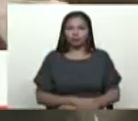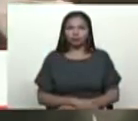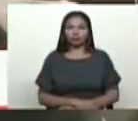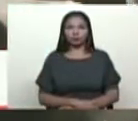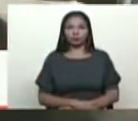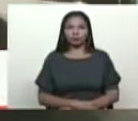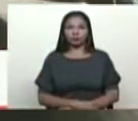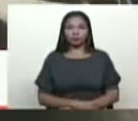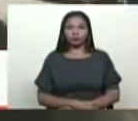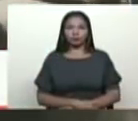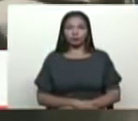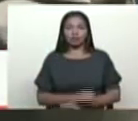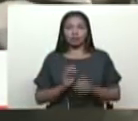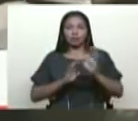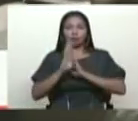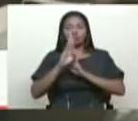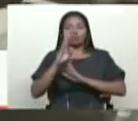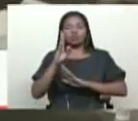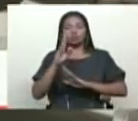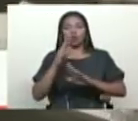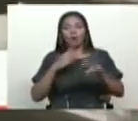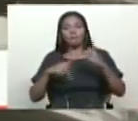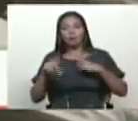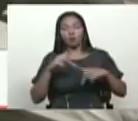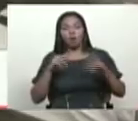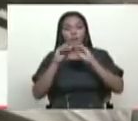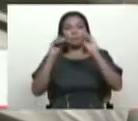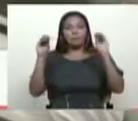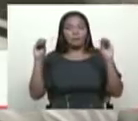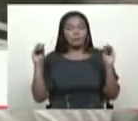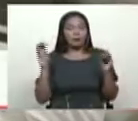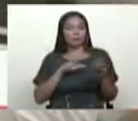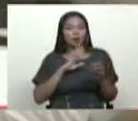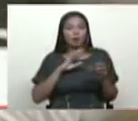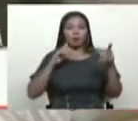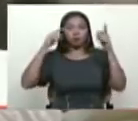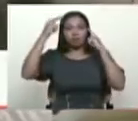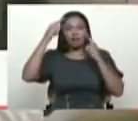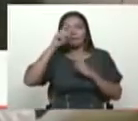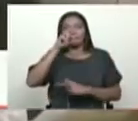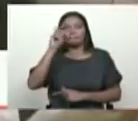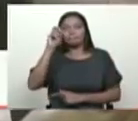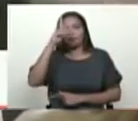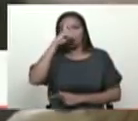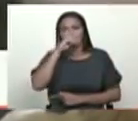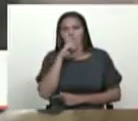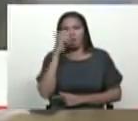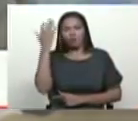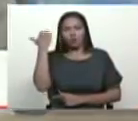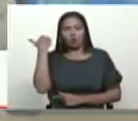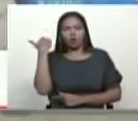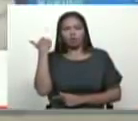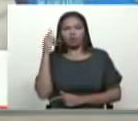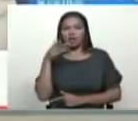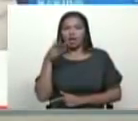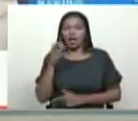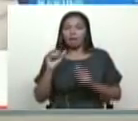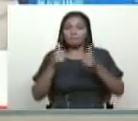con el proceso popular constituyente convocado por el comandante Hugo Chávez hace 20 años. Todo empezó